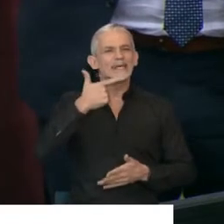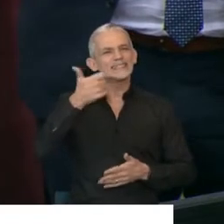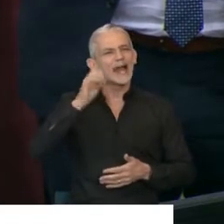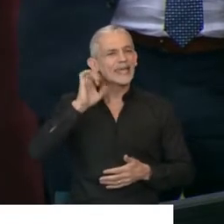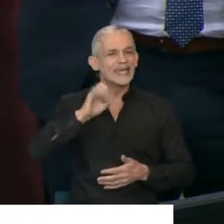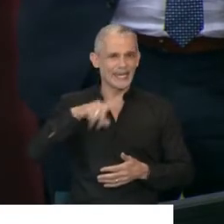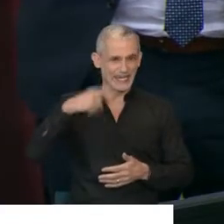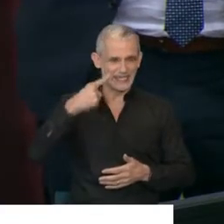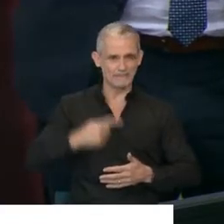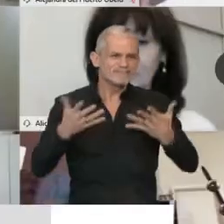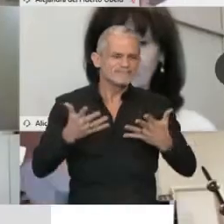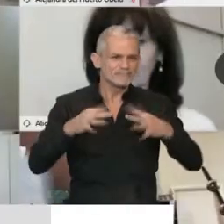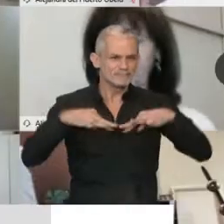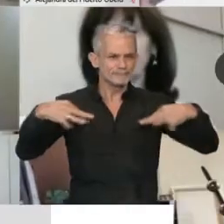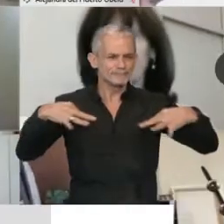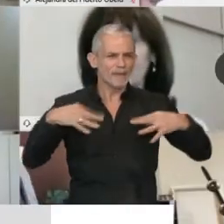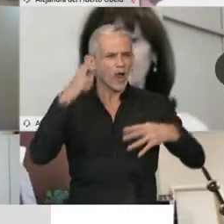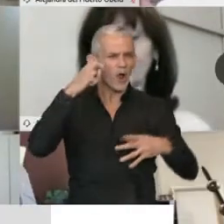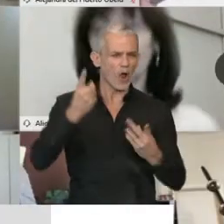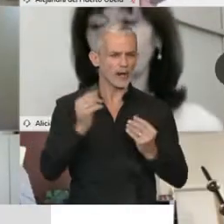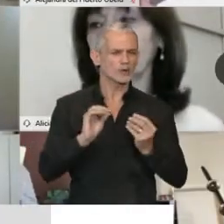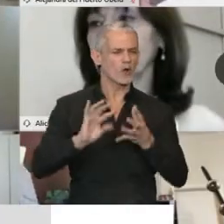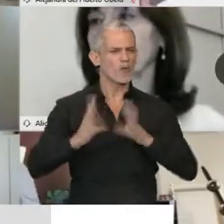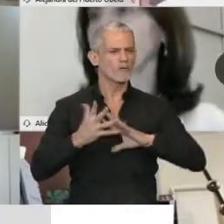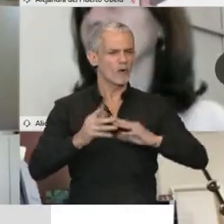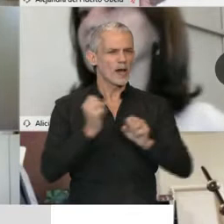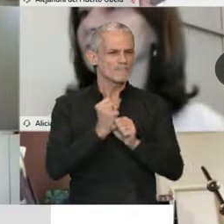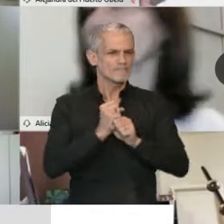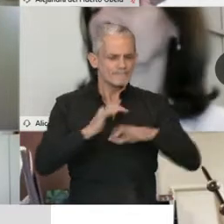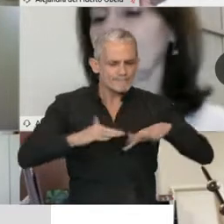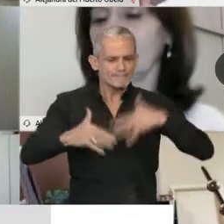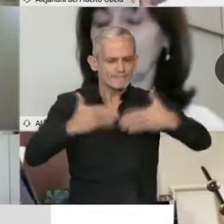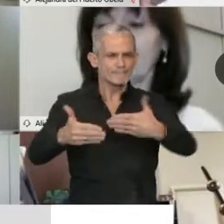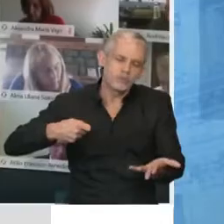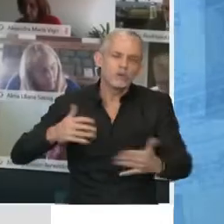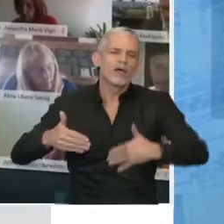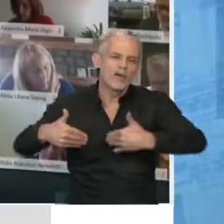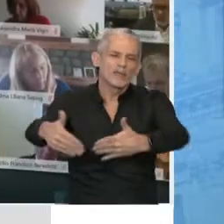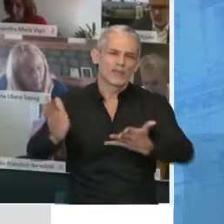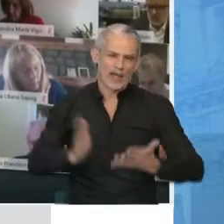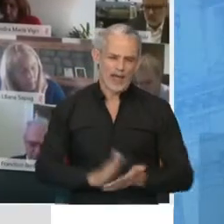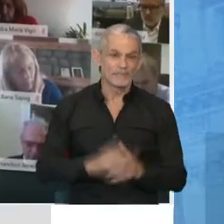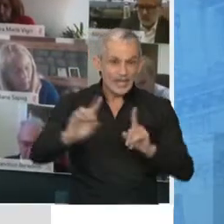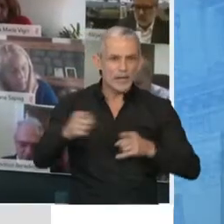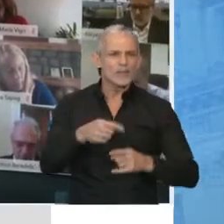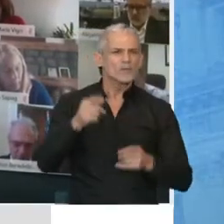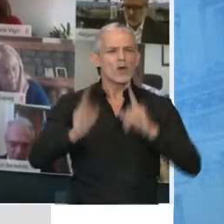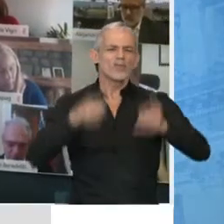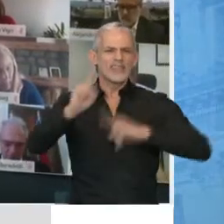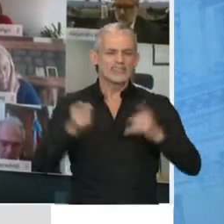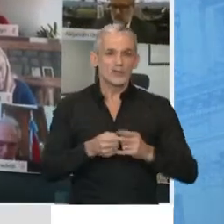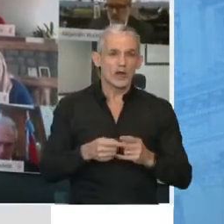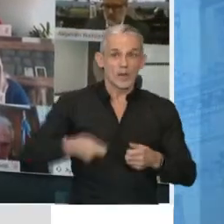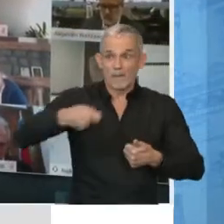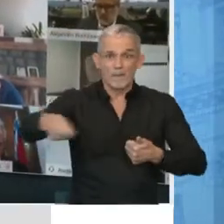radical jesús rodríguez quien asumió como presidente de la auditoría general de la nación con 214 votos